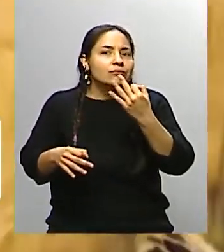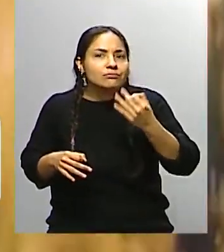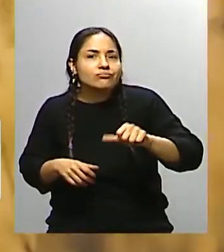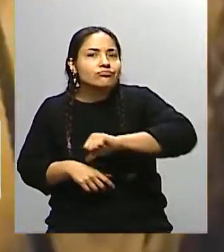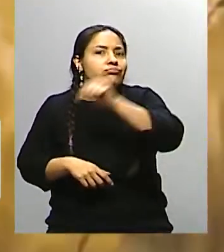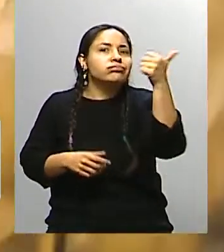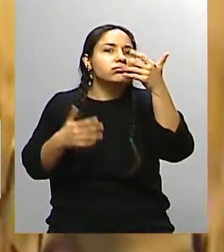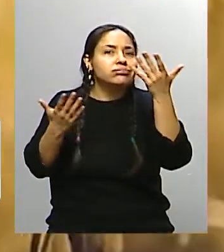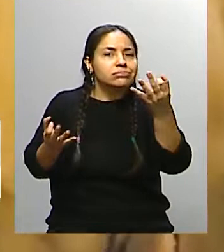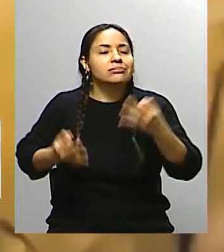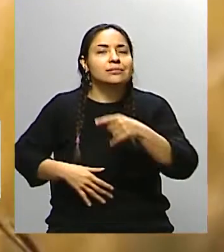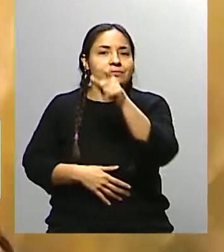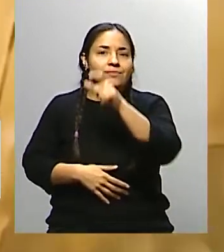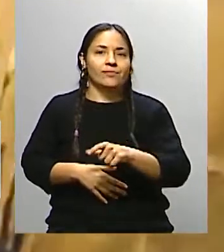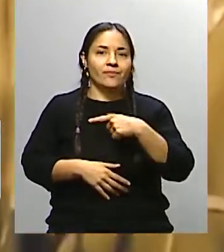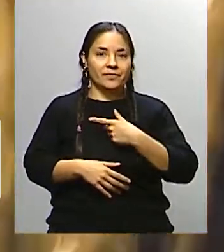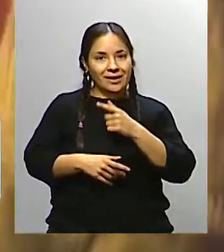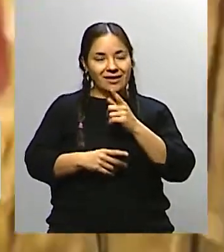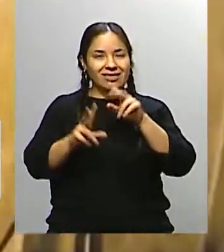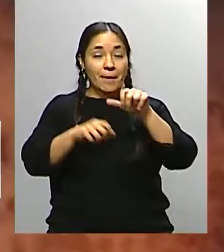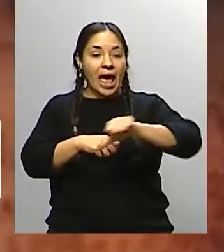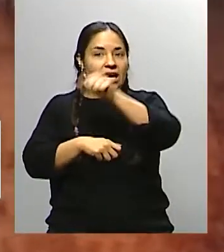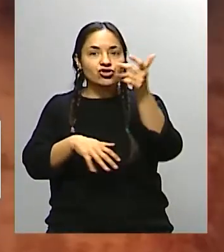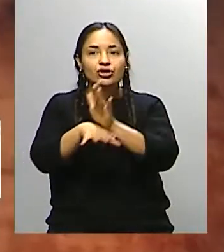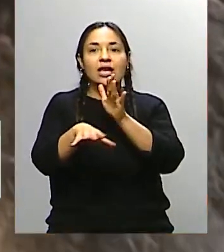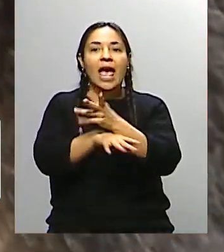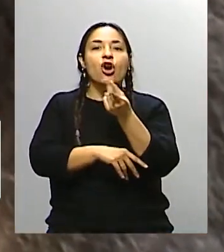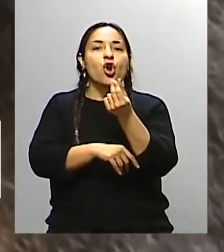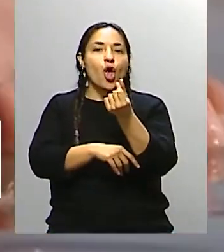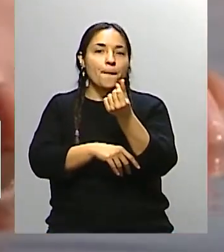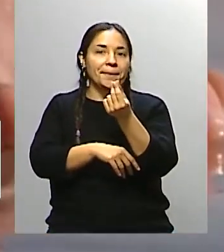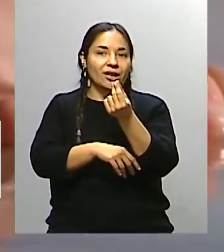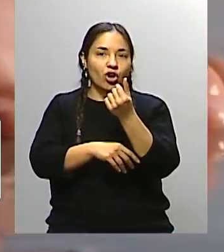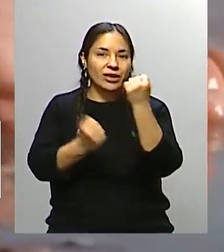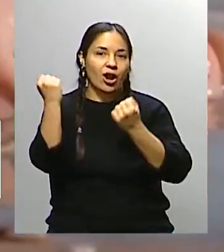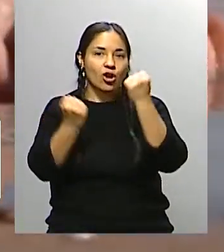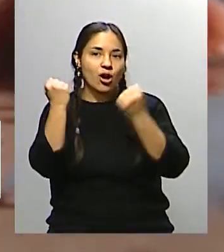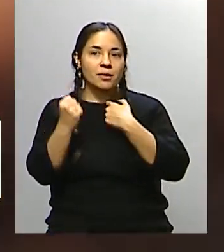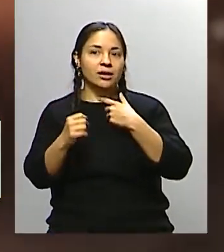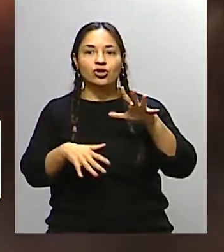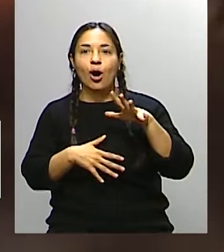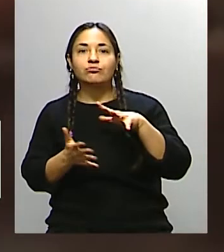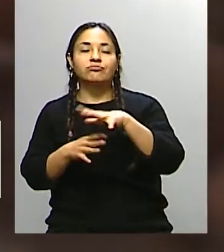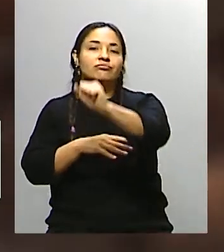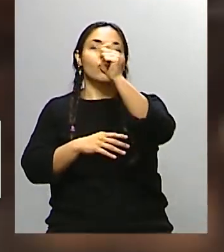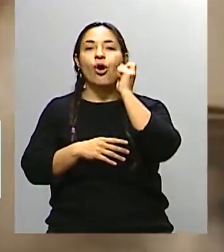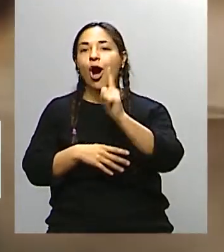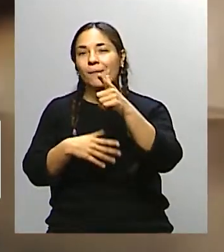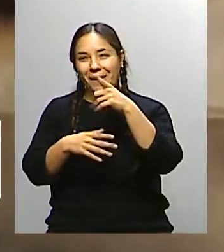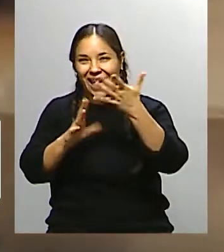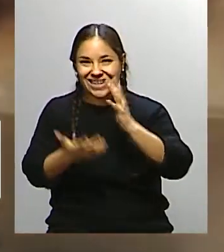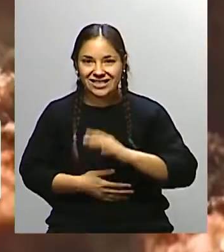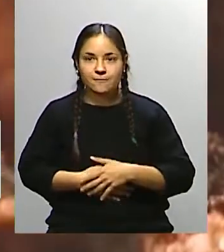en términos de alcances económicos, ¿no? Metas económicas que han logrado. Entonces, con esa perspectiva es